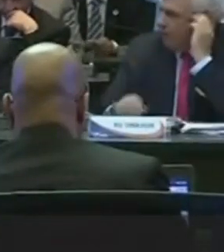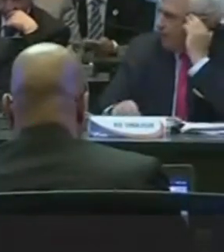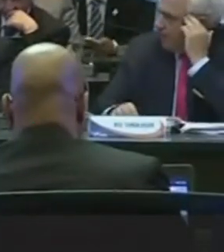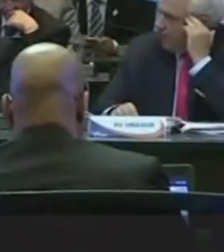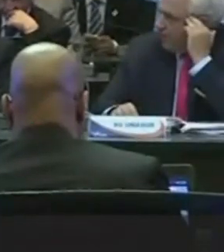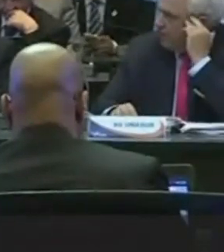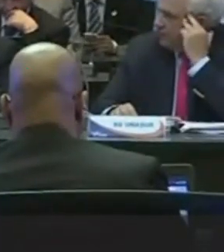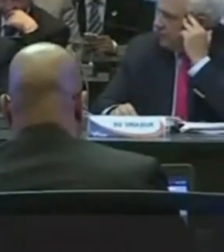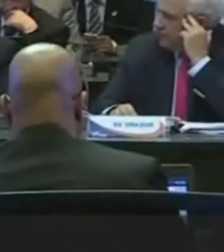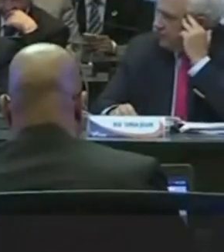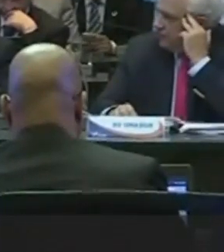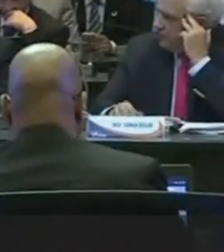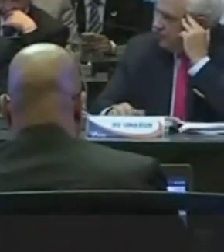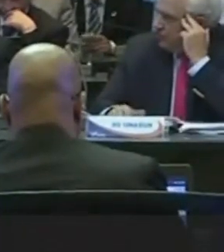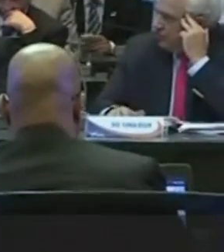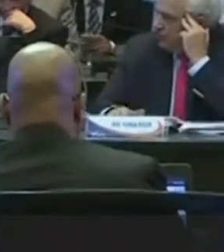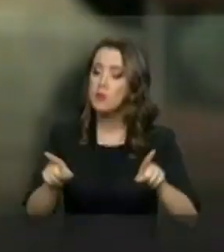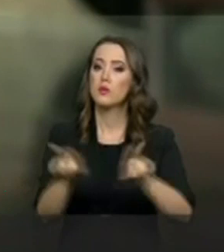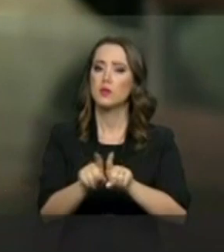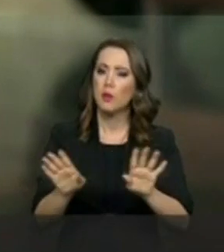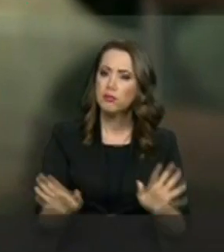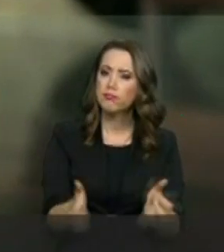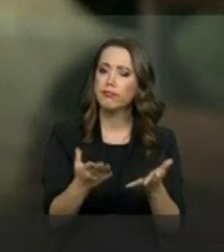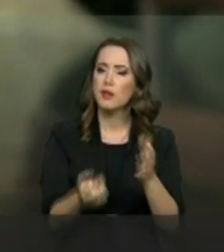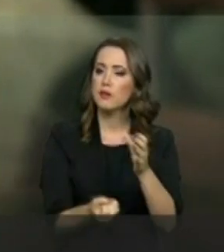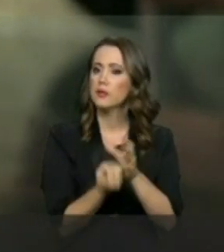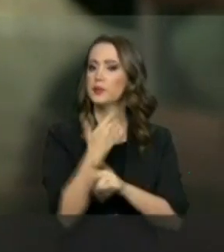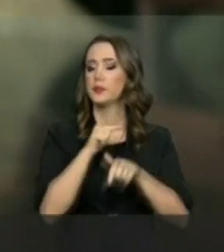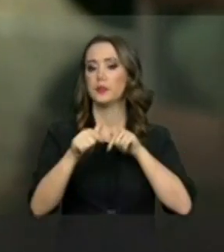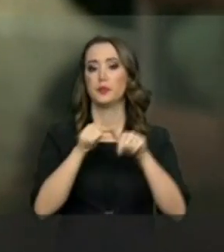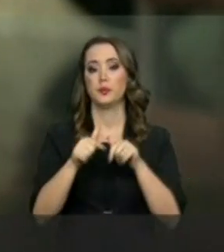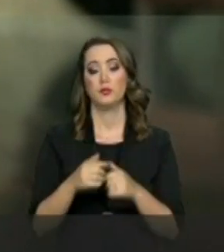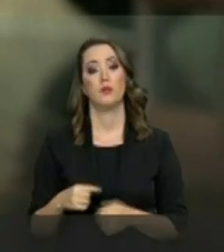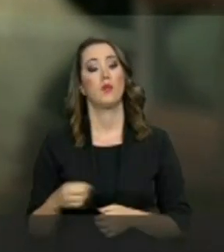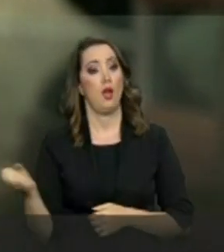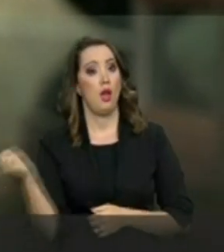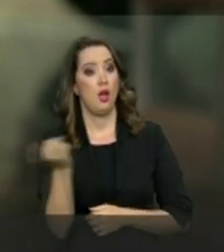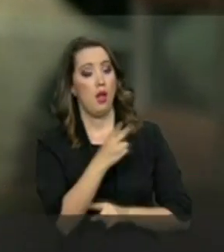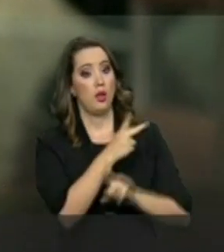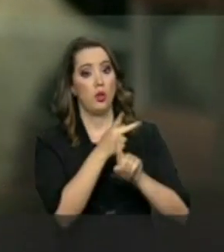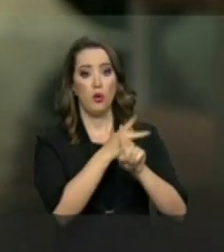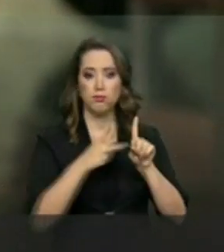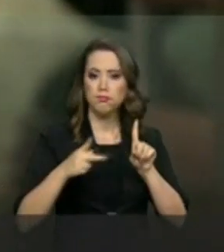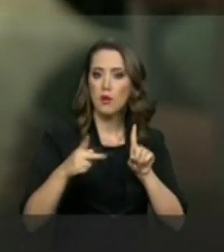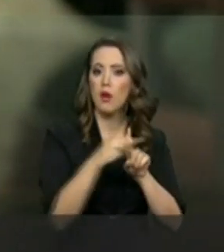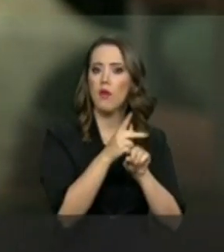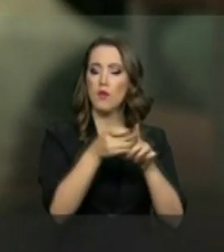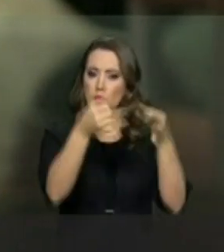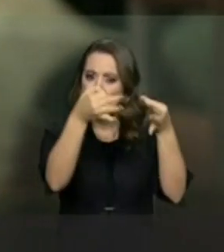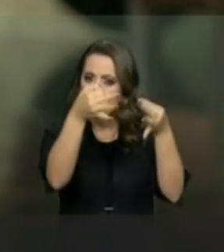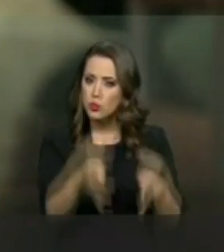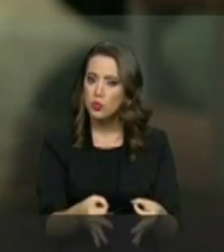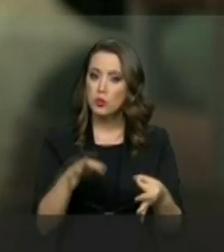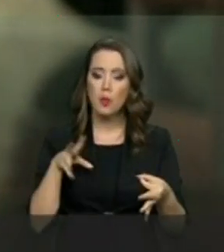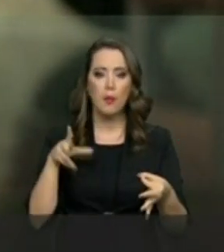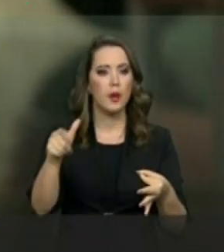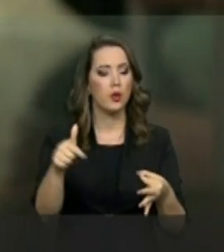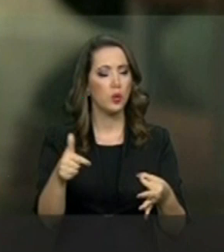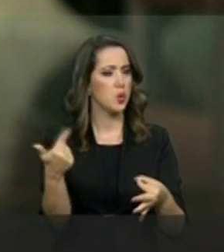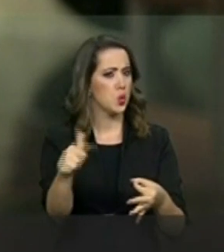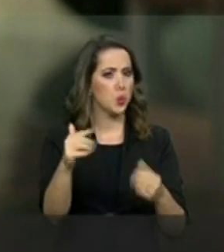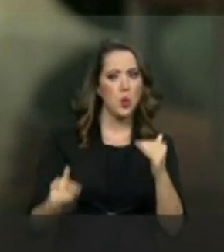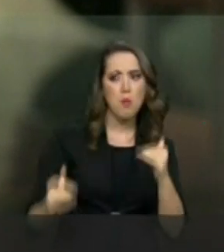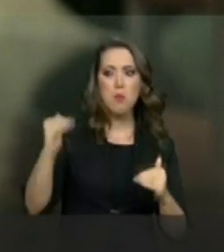le transmitiera la presidencia temporal del bloque por fracasar en su intento de reunir a los países